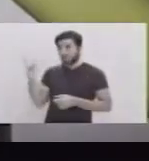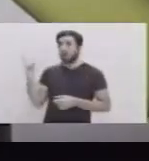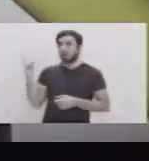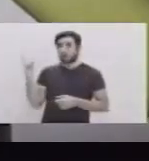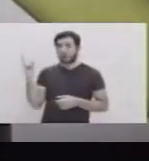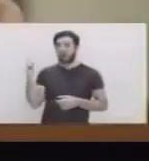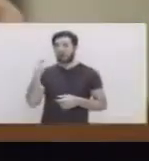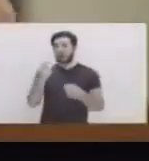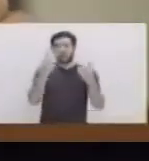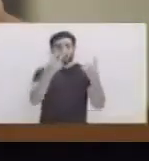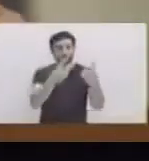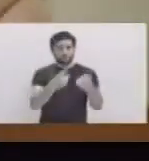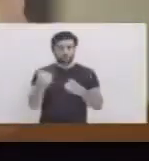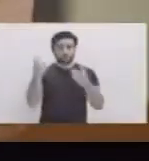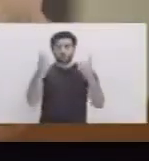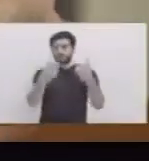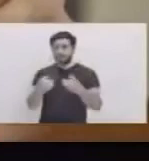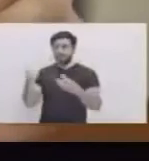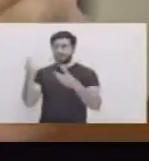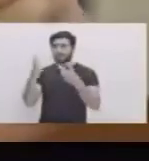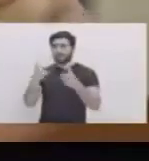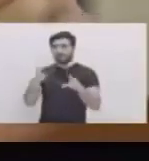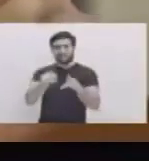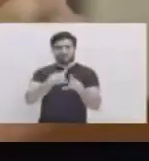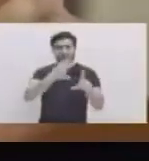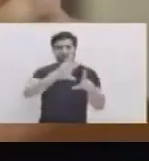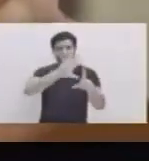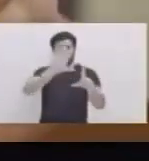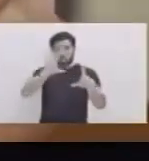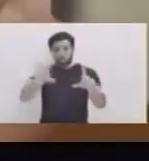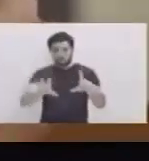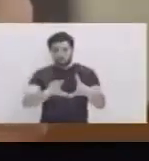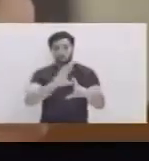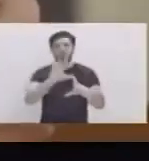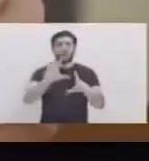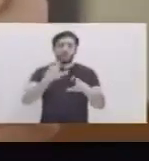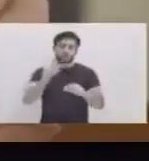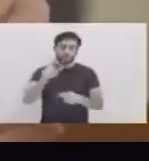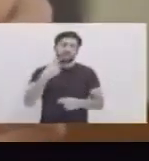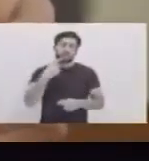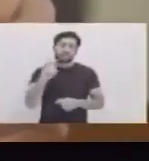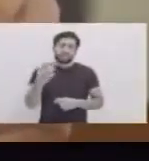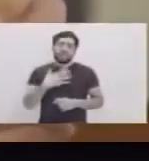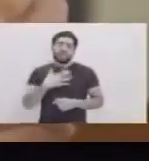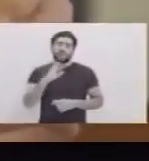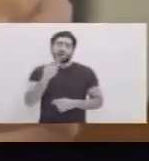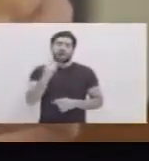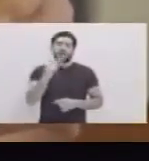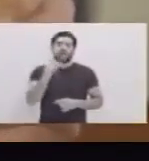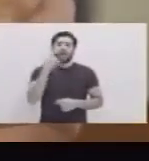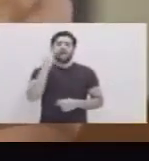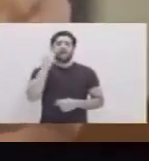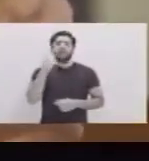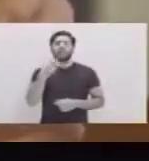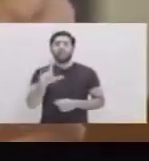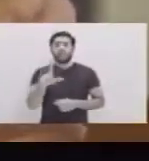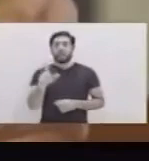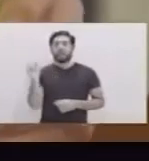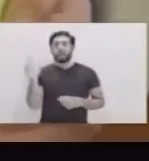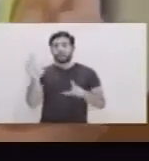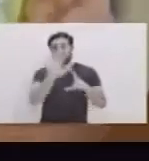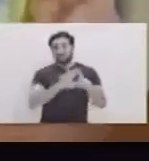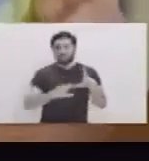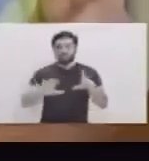ellos. Si vemos, la repetición simétrica es la que me permite tener una